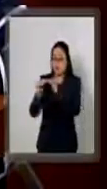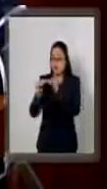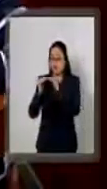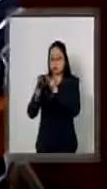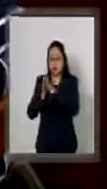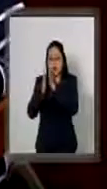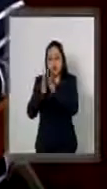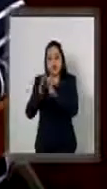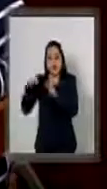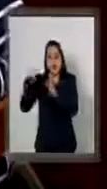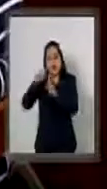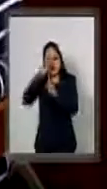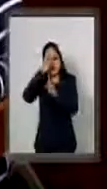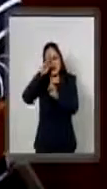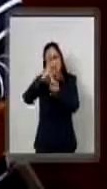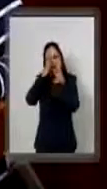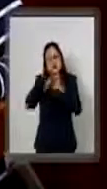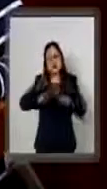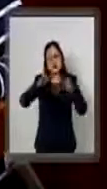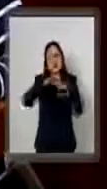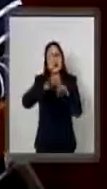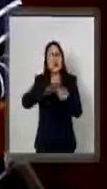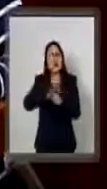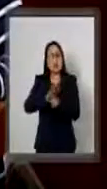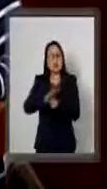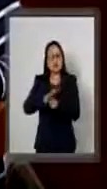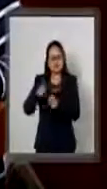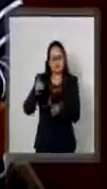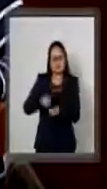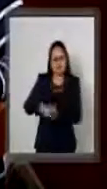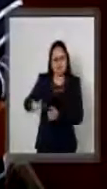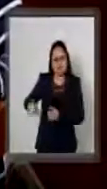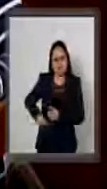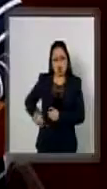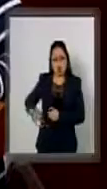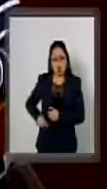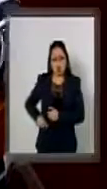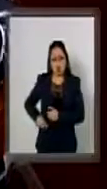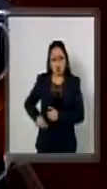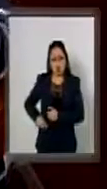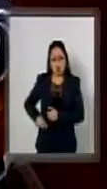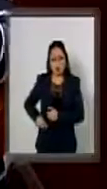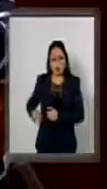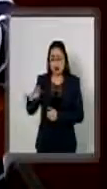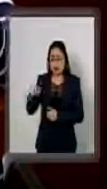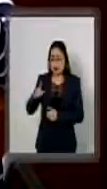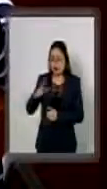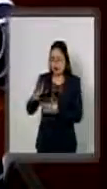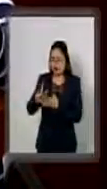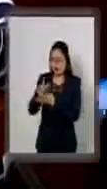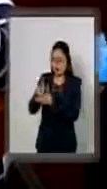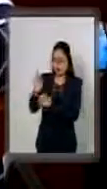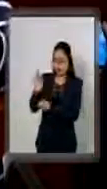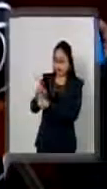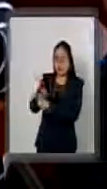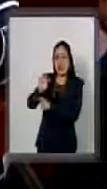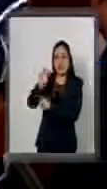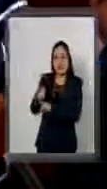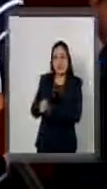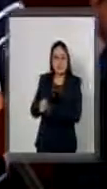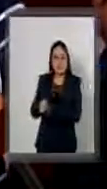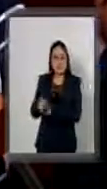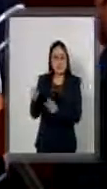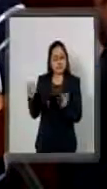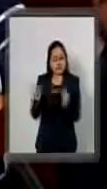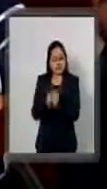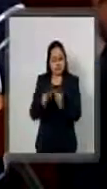premisa. El poder público funda su legitimidad en un